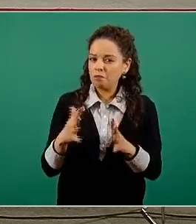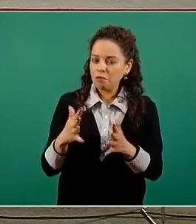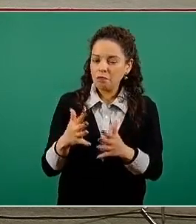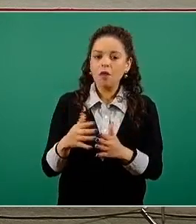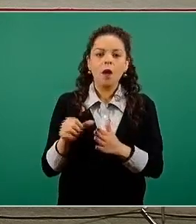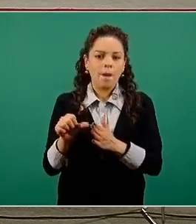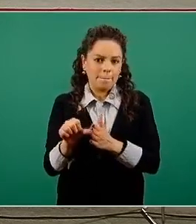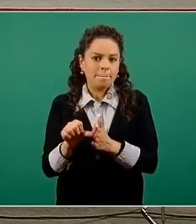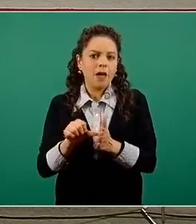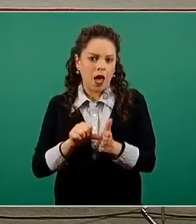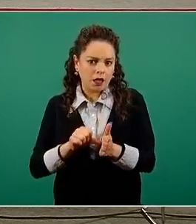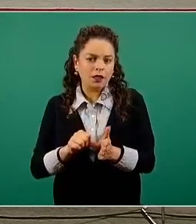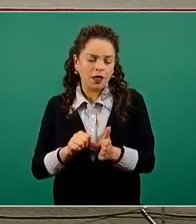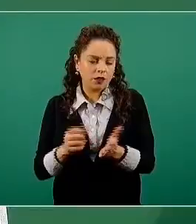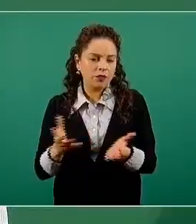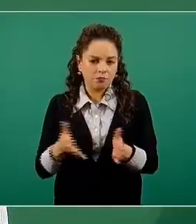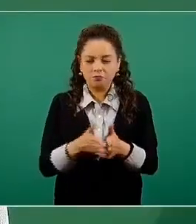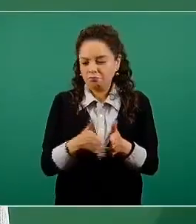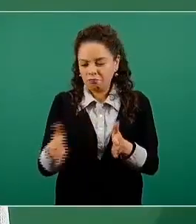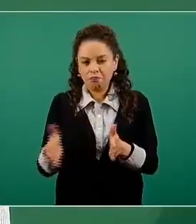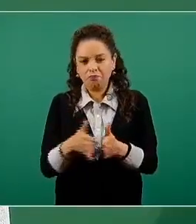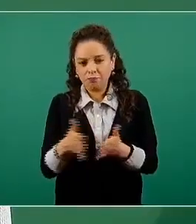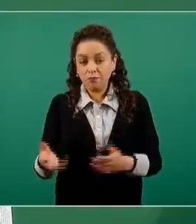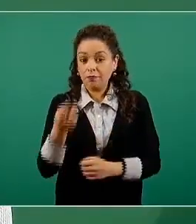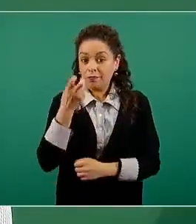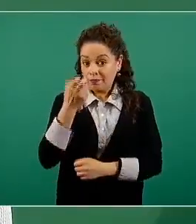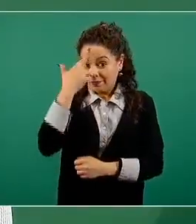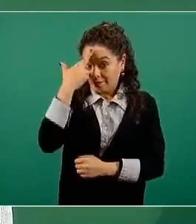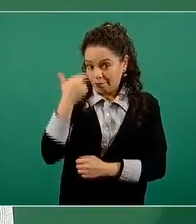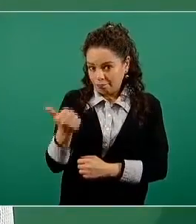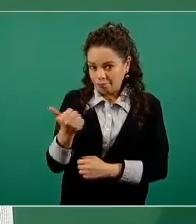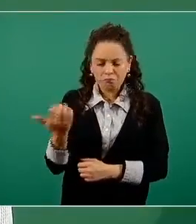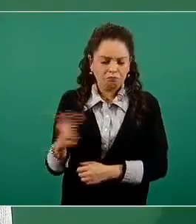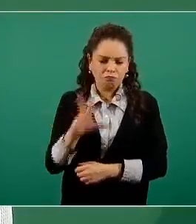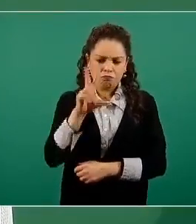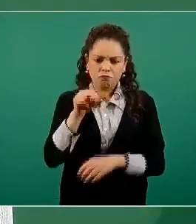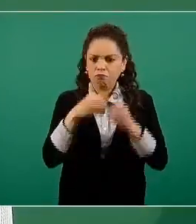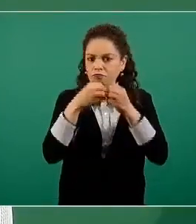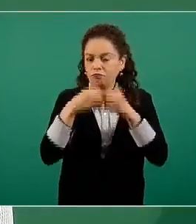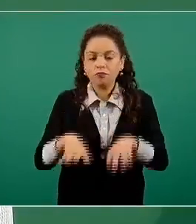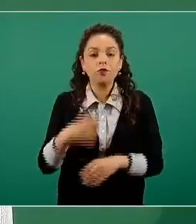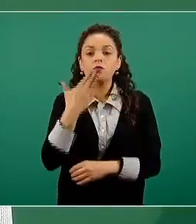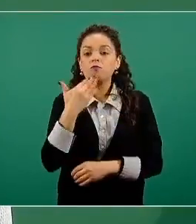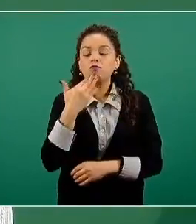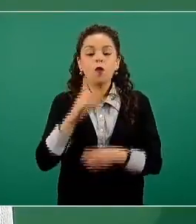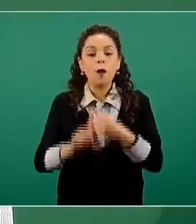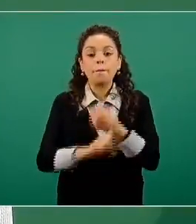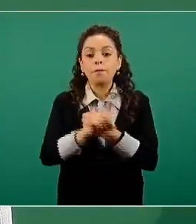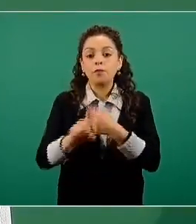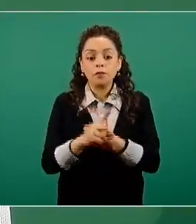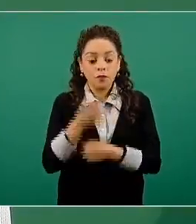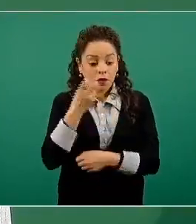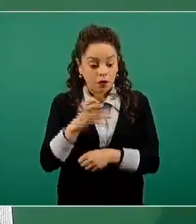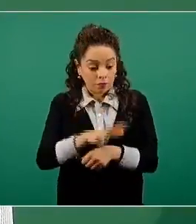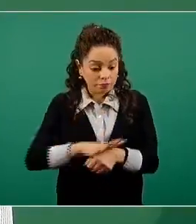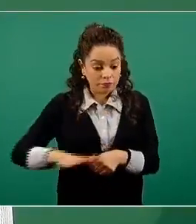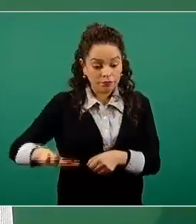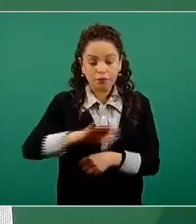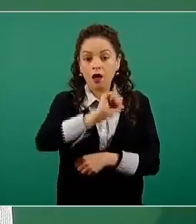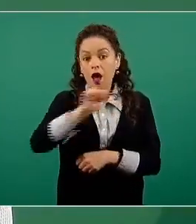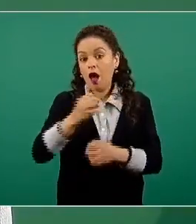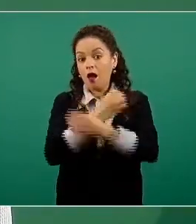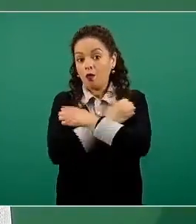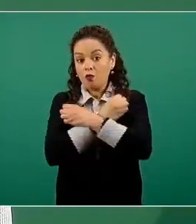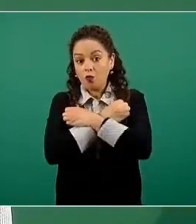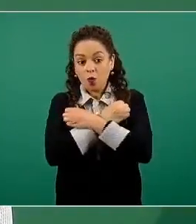varios meses, ¿no? Entonces, en función de eso, no se perdería o no habría ningún problema de que ya el grupo educativo de